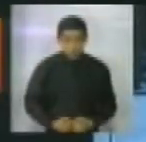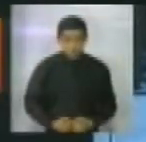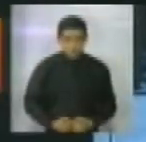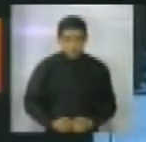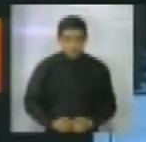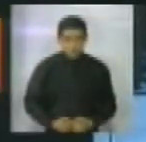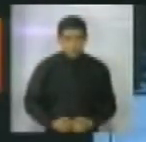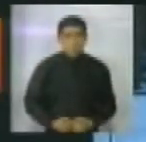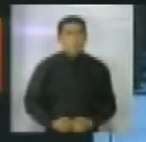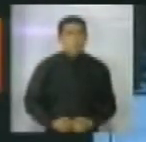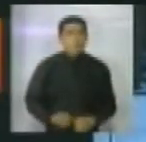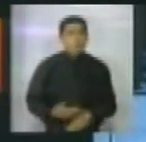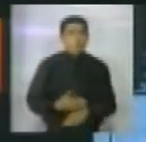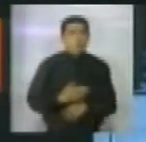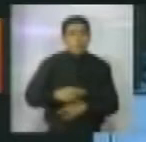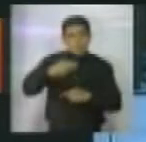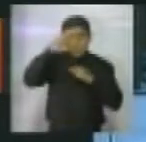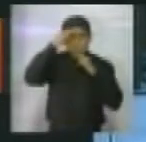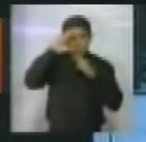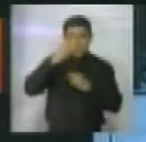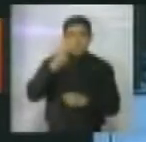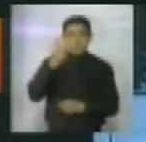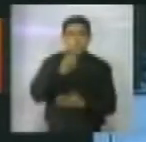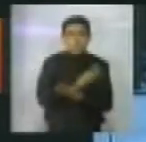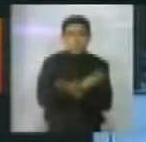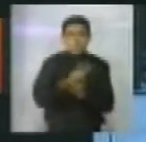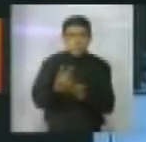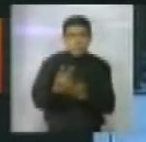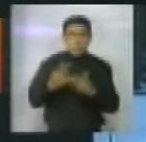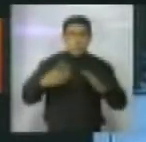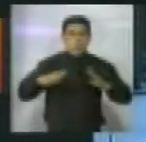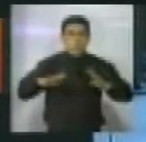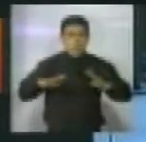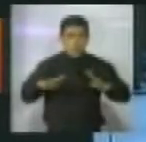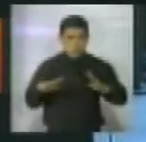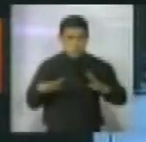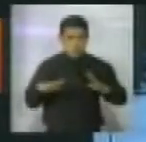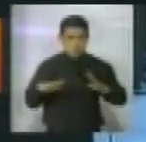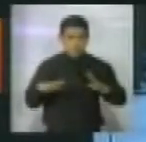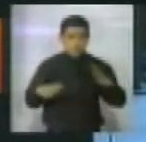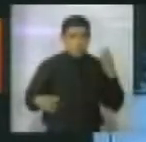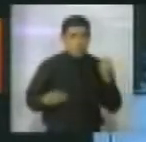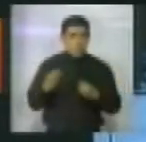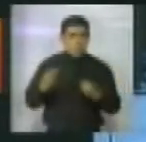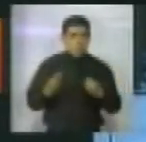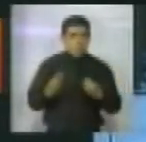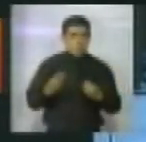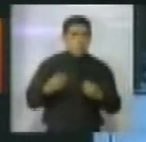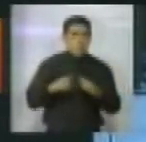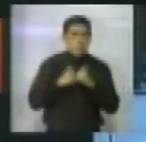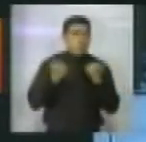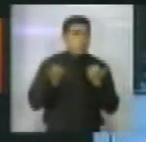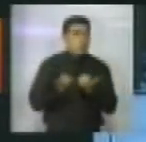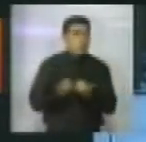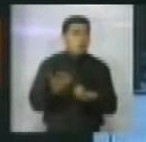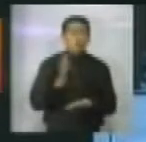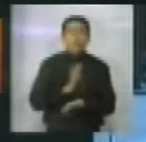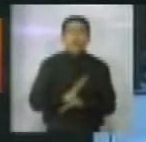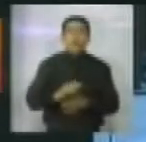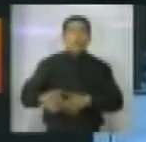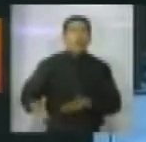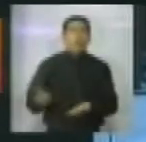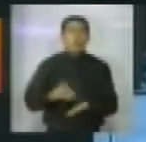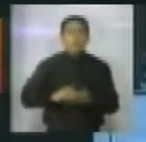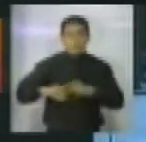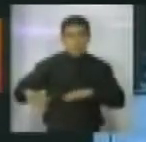en la nota anterior, luego de 2 semanas de vacancia legislativa, finalmente el primer poder del Estado retoma sus